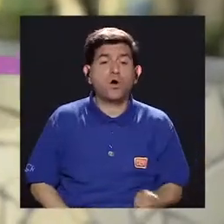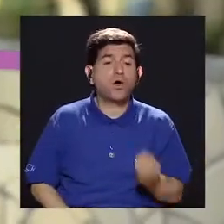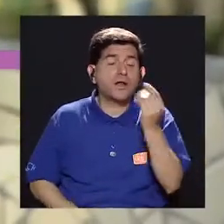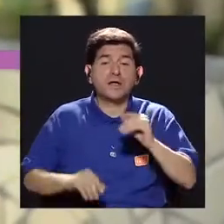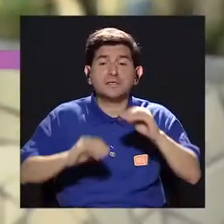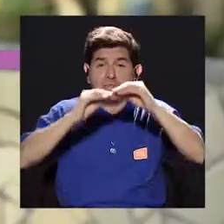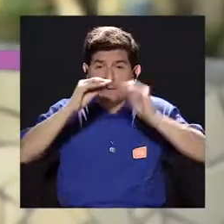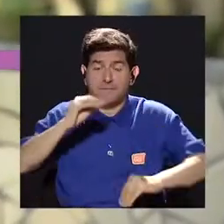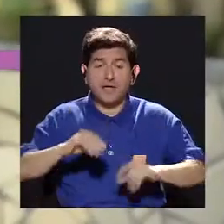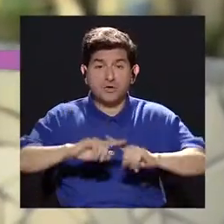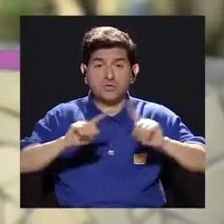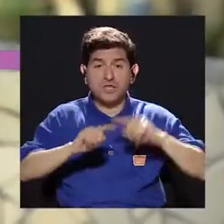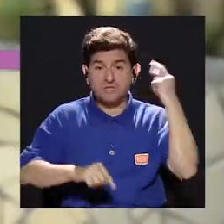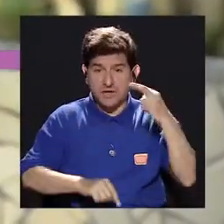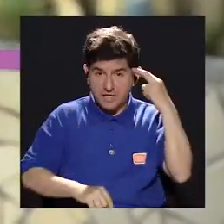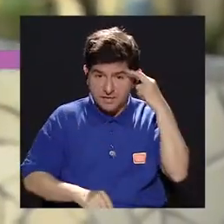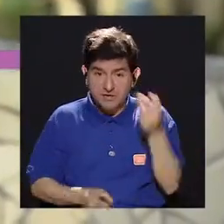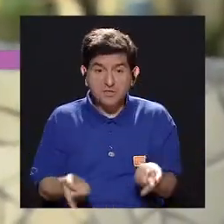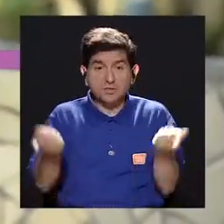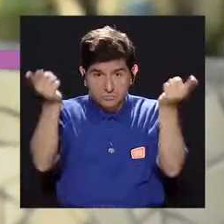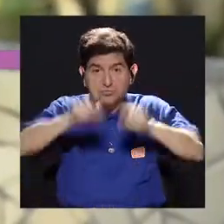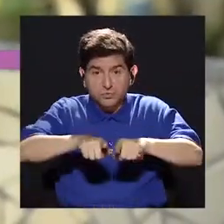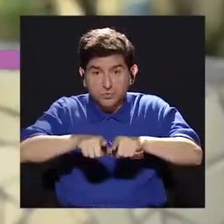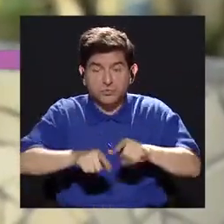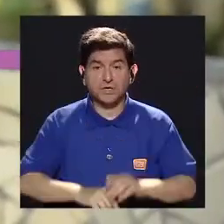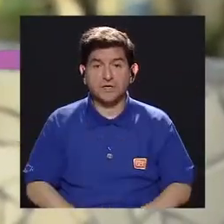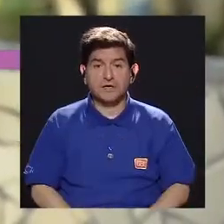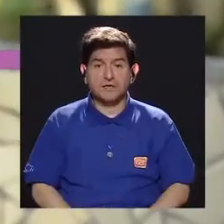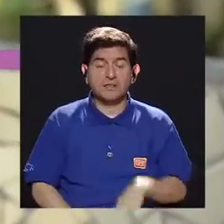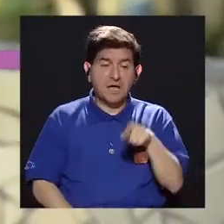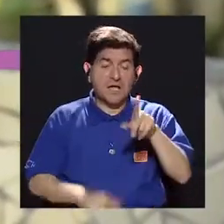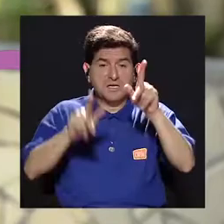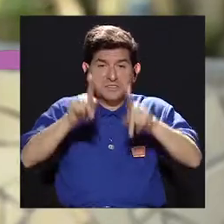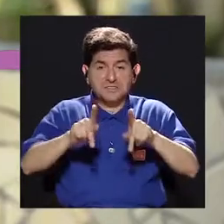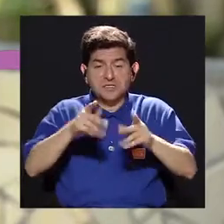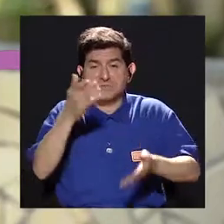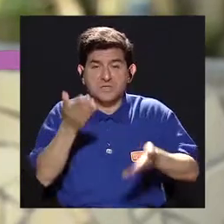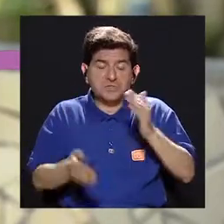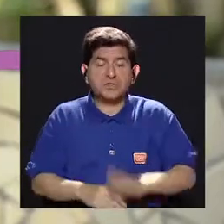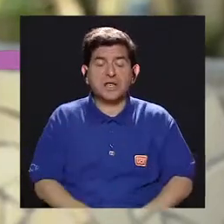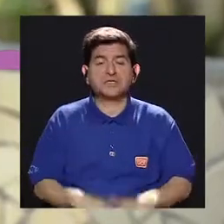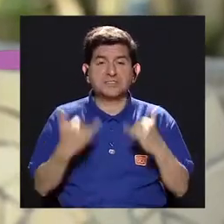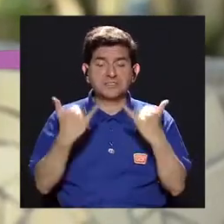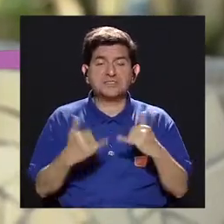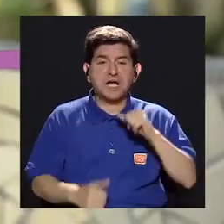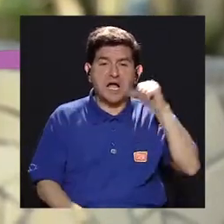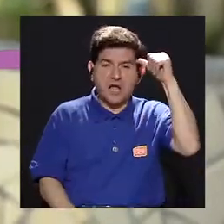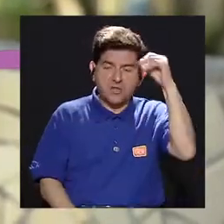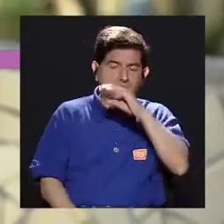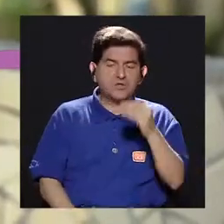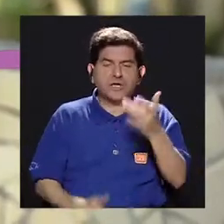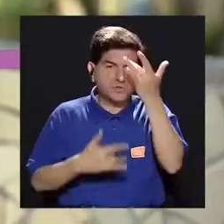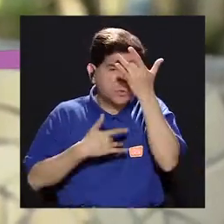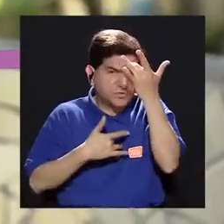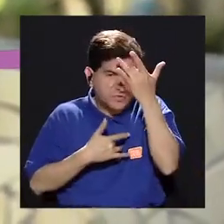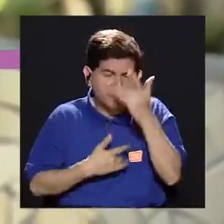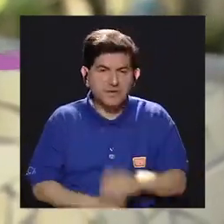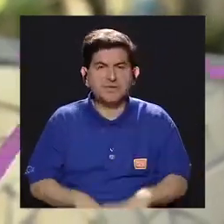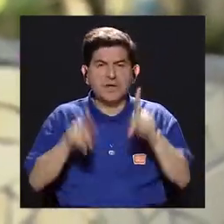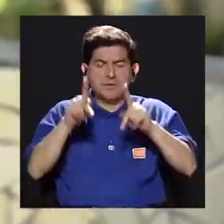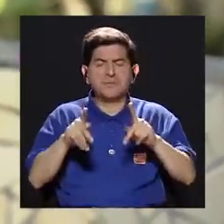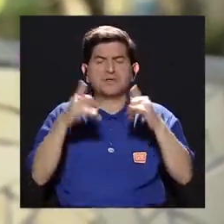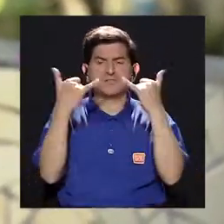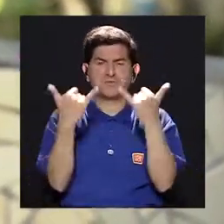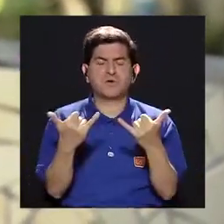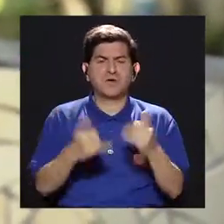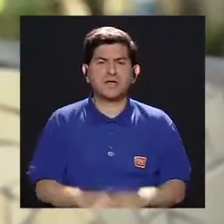menos, porque hay distintos factores que hacen que las uñas crezcan menos, como ser la adultez o algunas enfermedades, a la gente